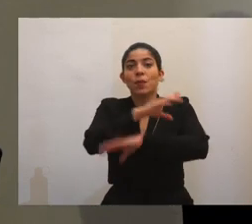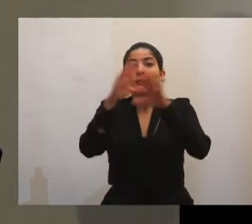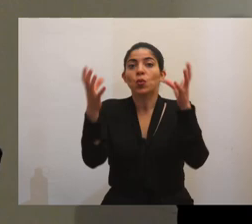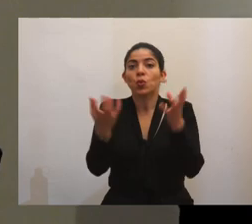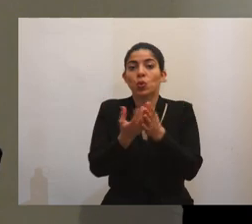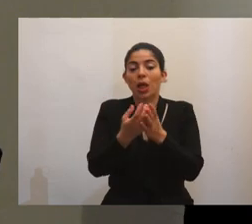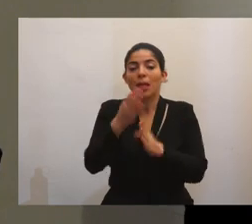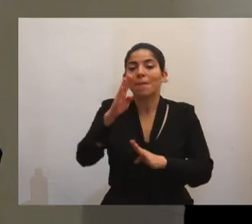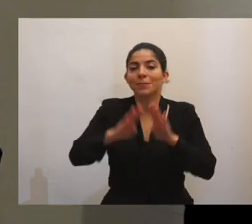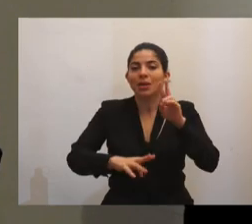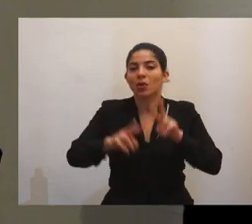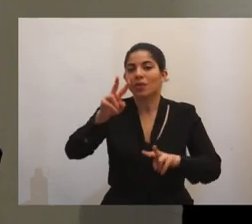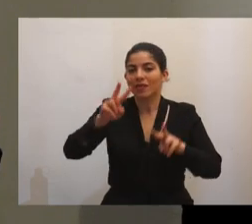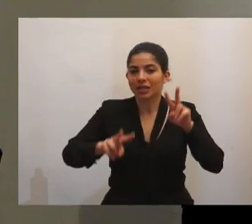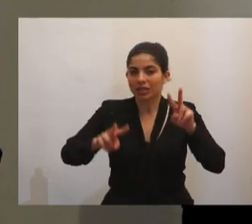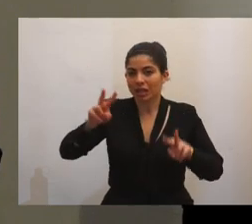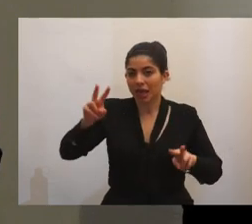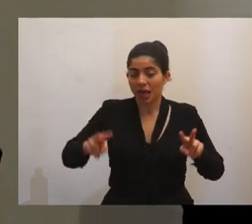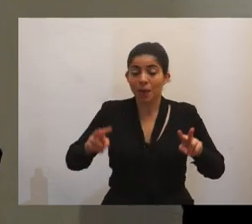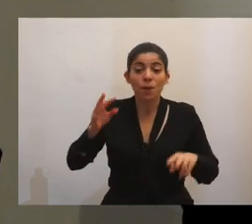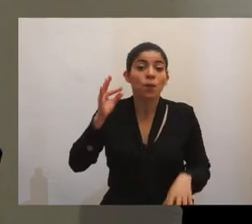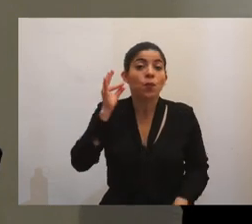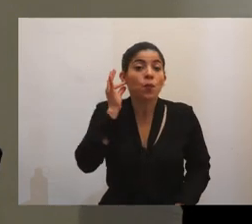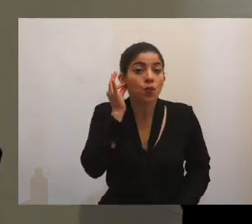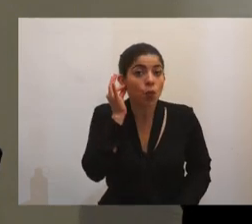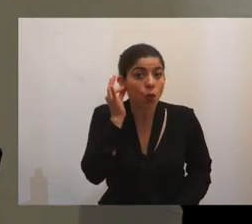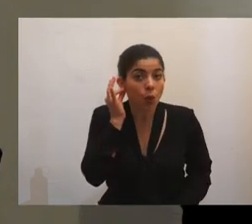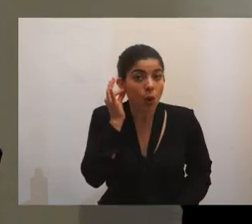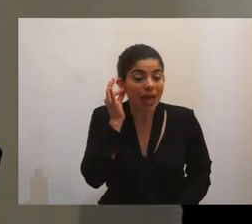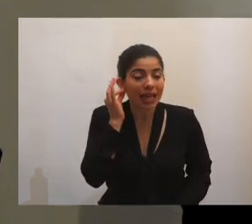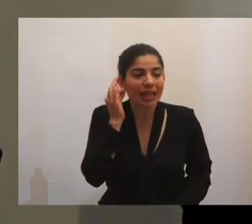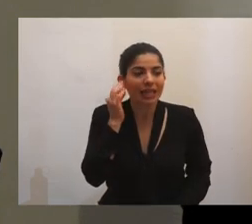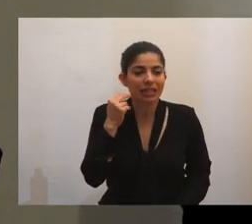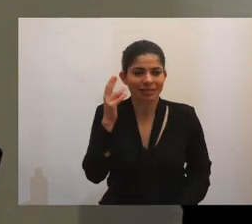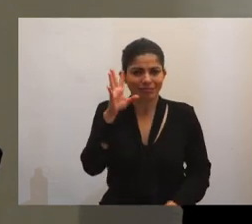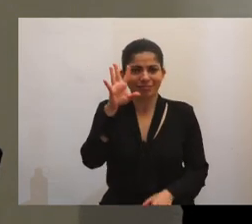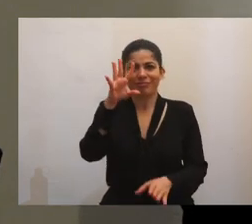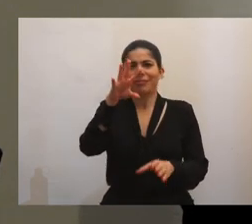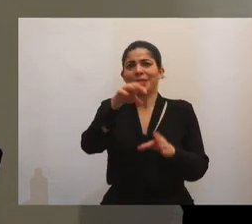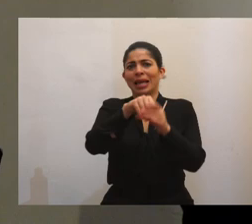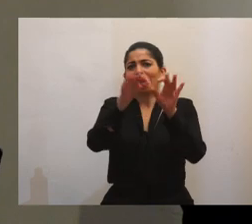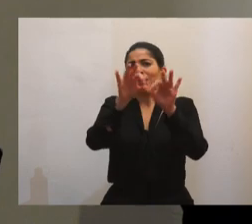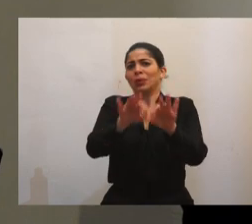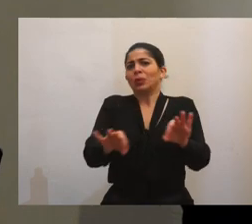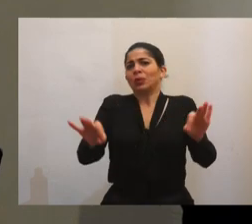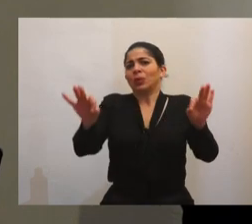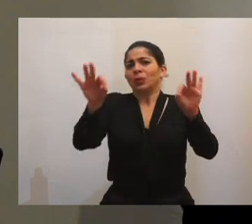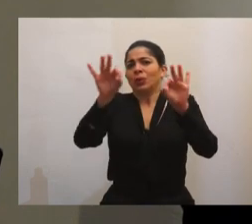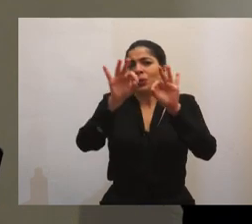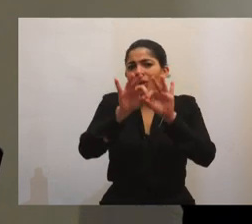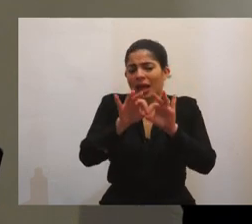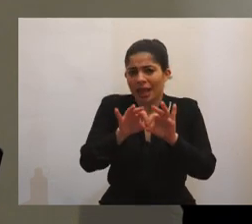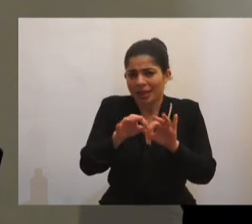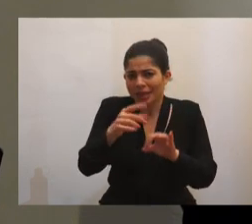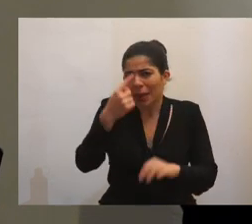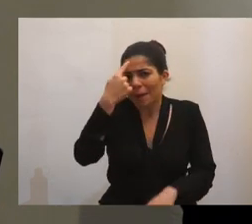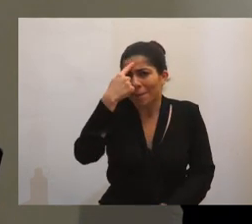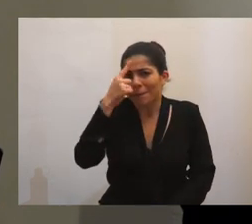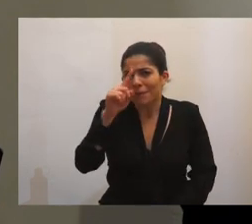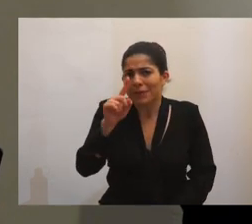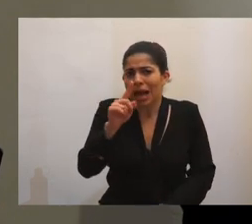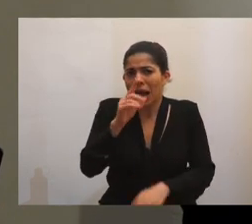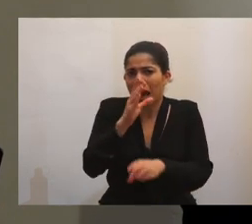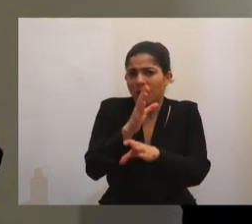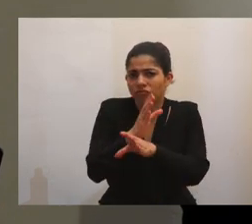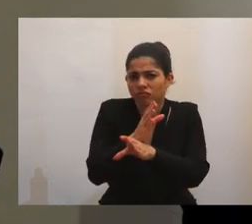de la Biodiversidad y que las mujeres somos parte sustantiva para